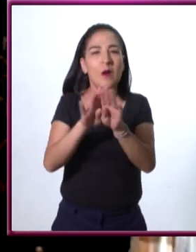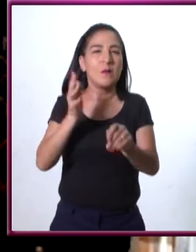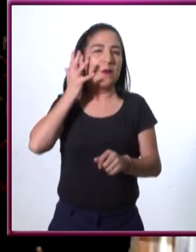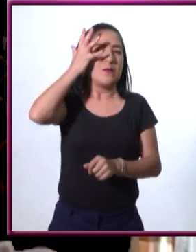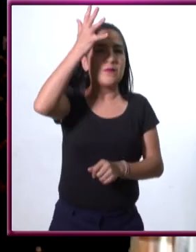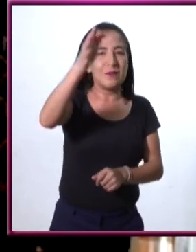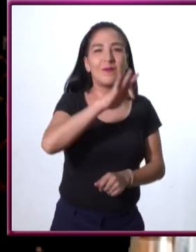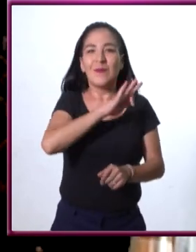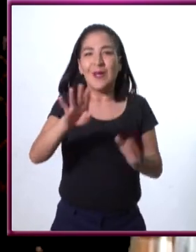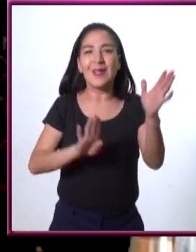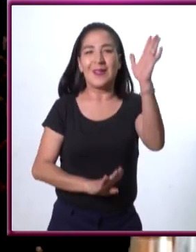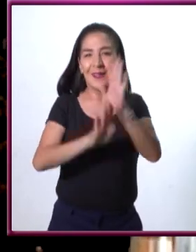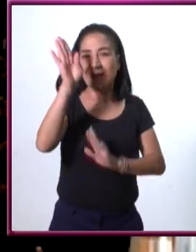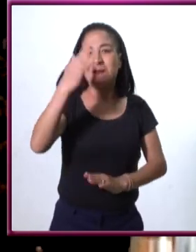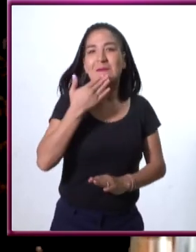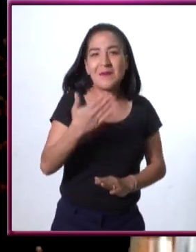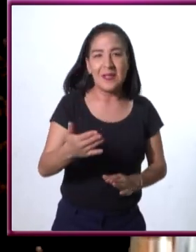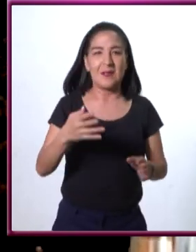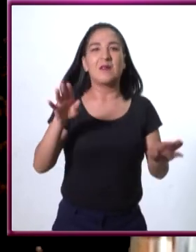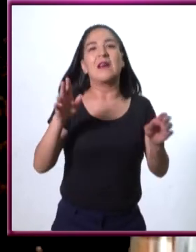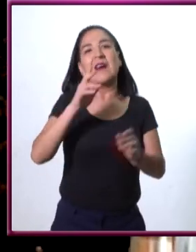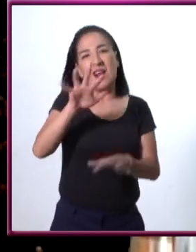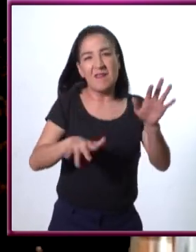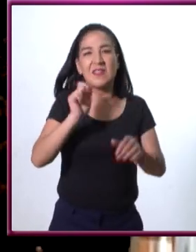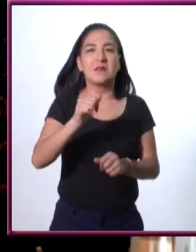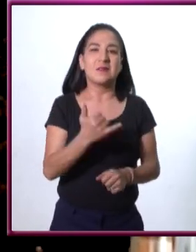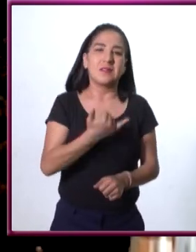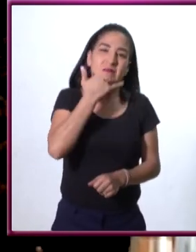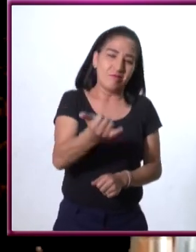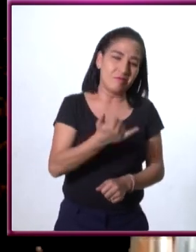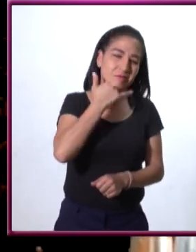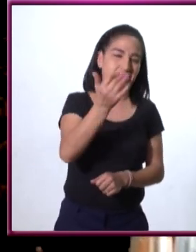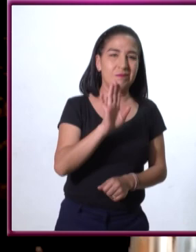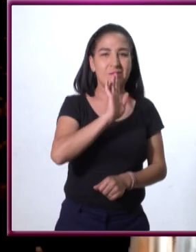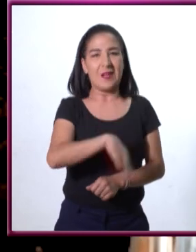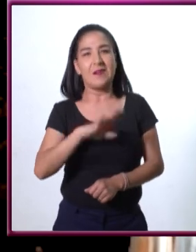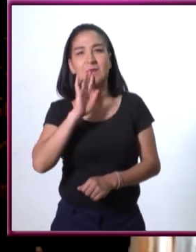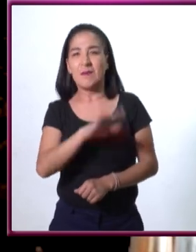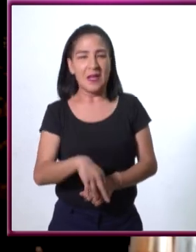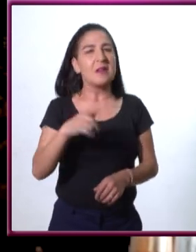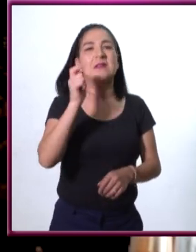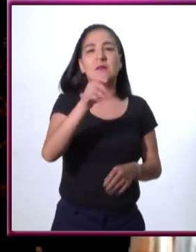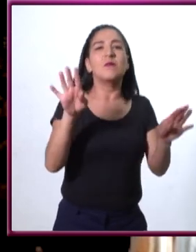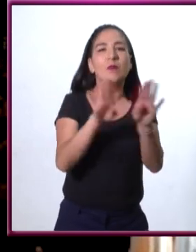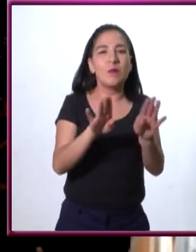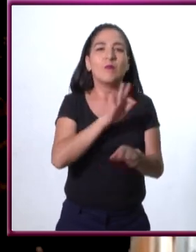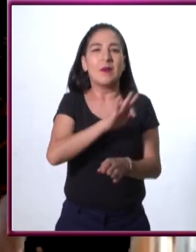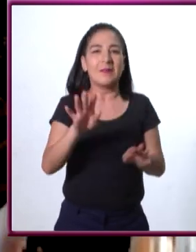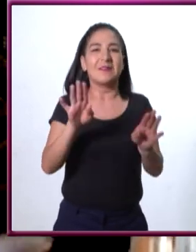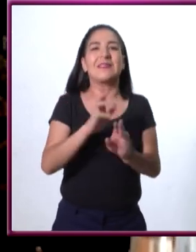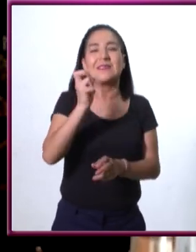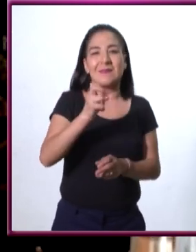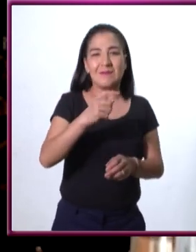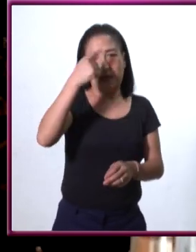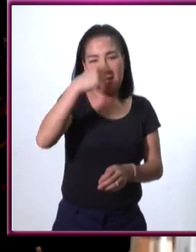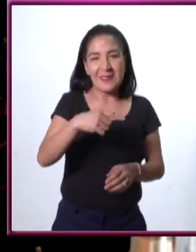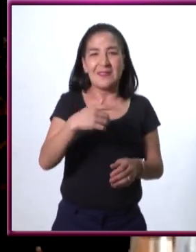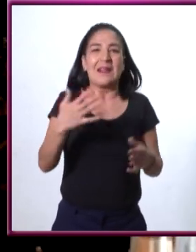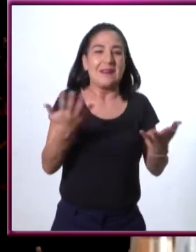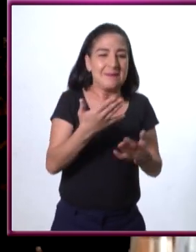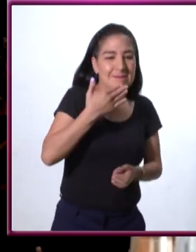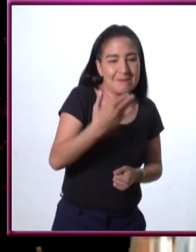un complemento fundamental para poder orientar a nuestros hijos, niñas, niños y adolescentes. Entonces, sí creo que